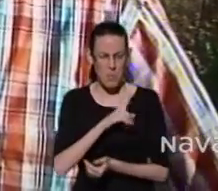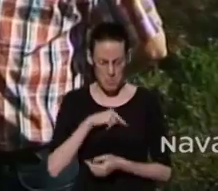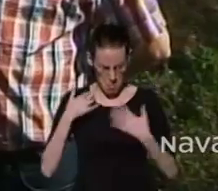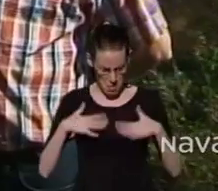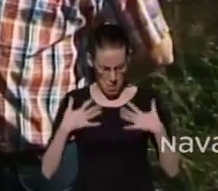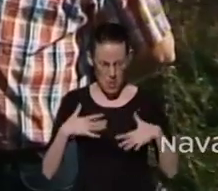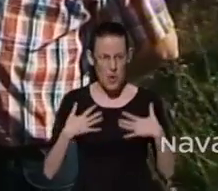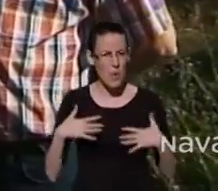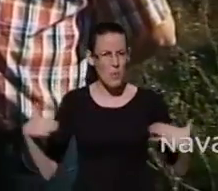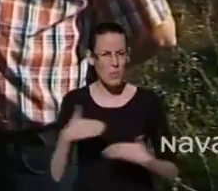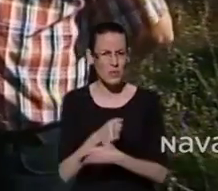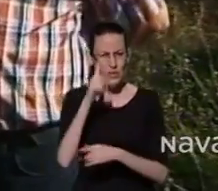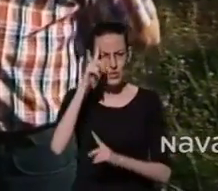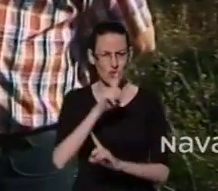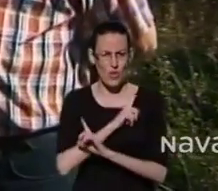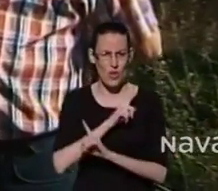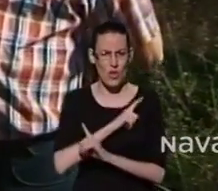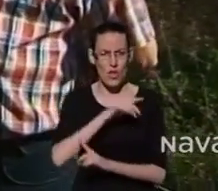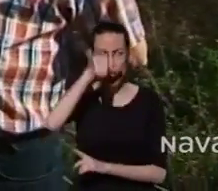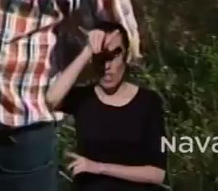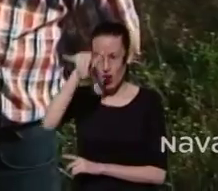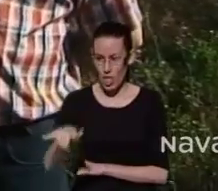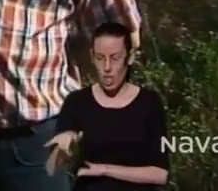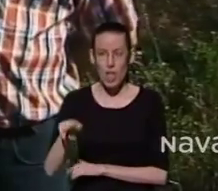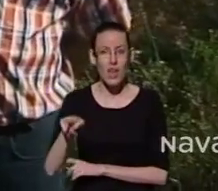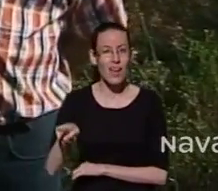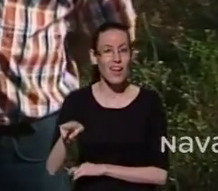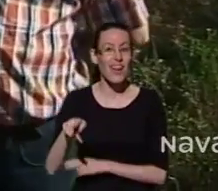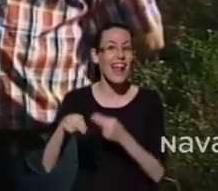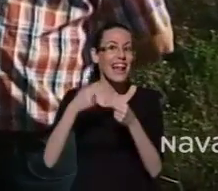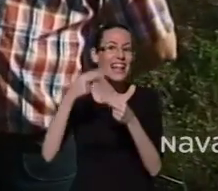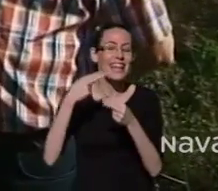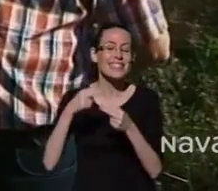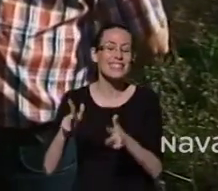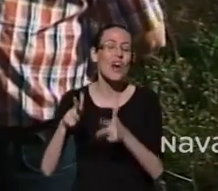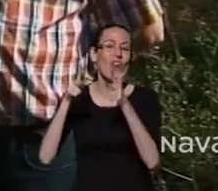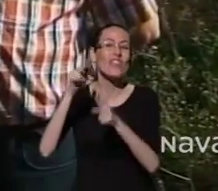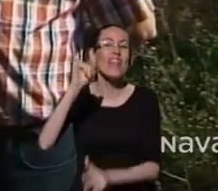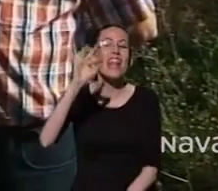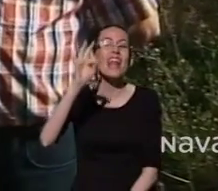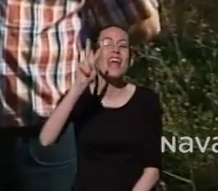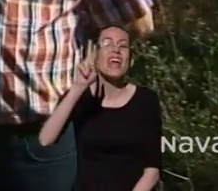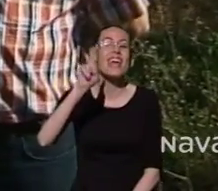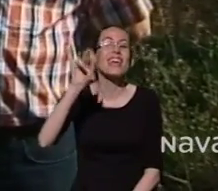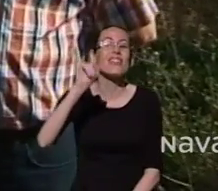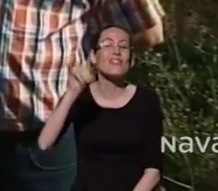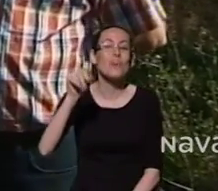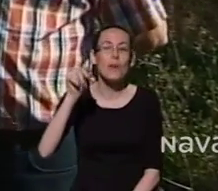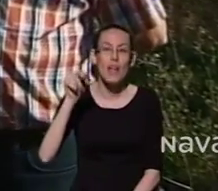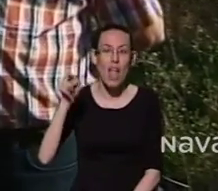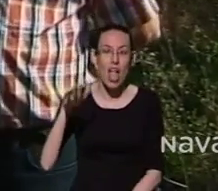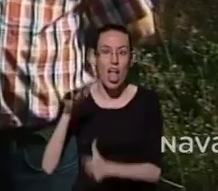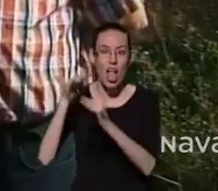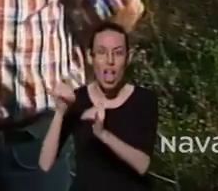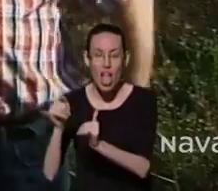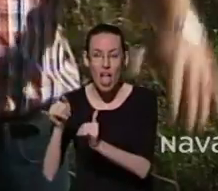militar. El taxista te llevó al hotel Iturri. Sí. ¿Y cuando llegaste allá y sabían hablar vasco? Pues es que